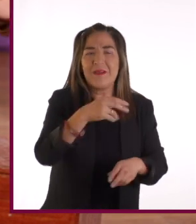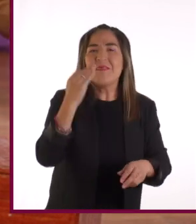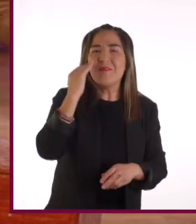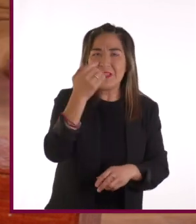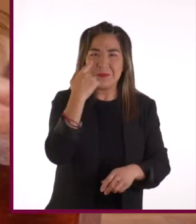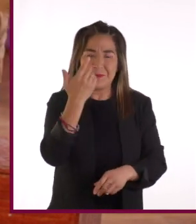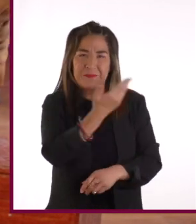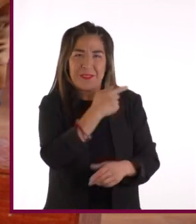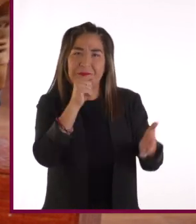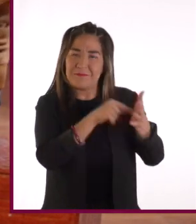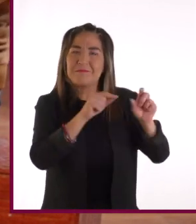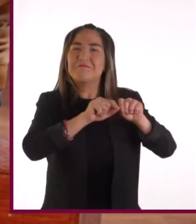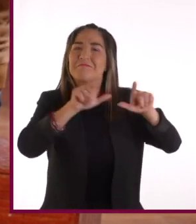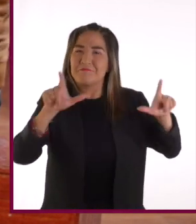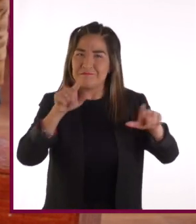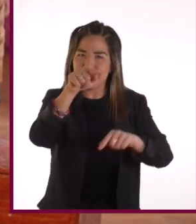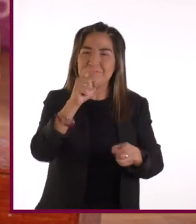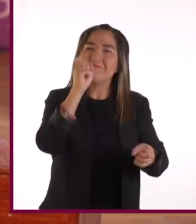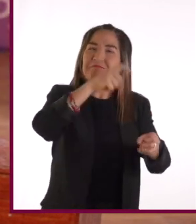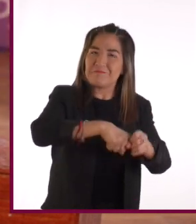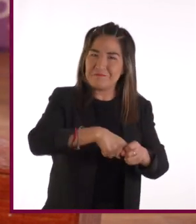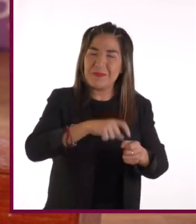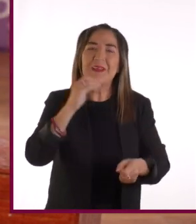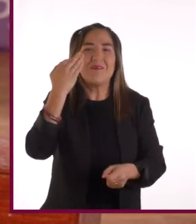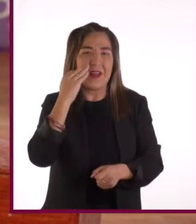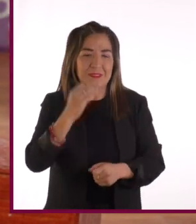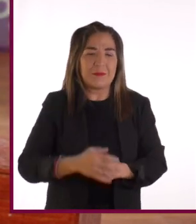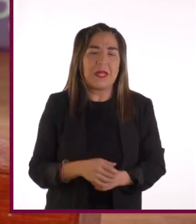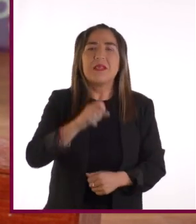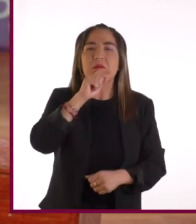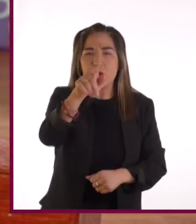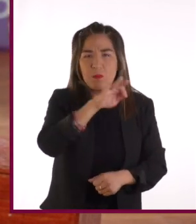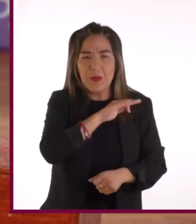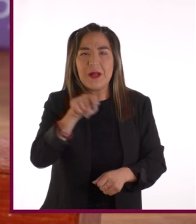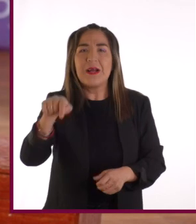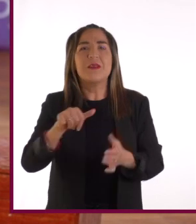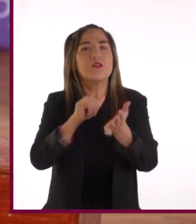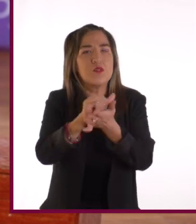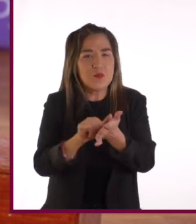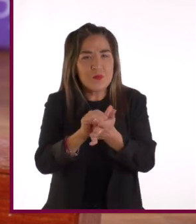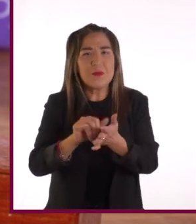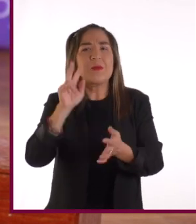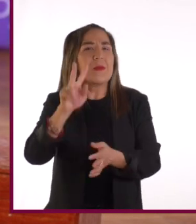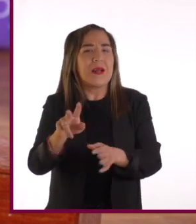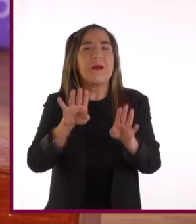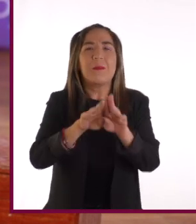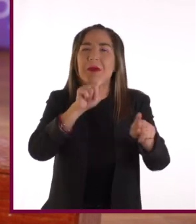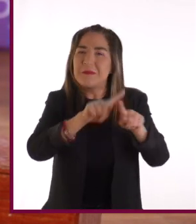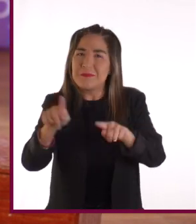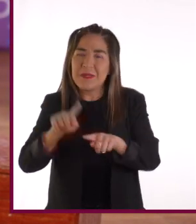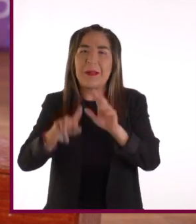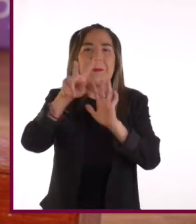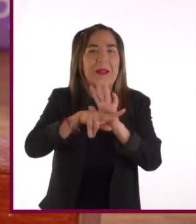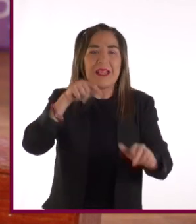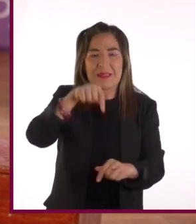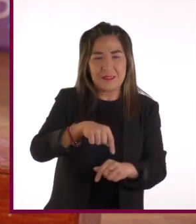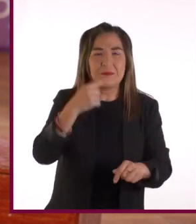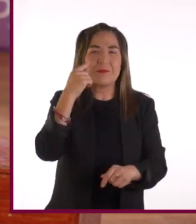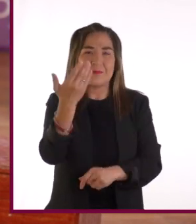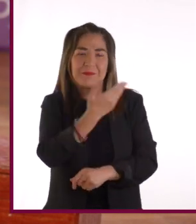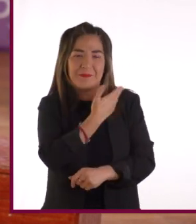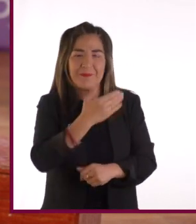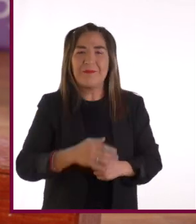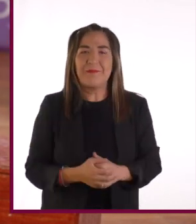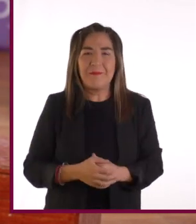cuya dirección pueden ver aquí en pantalla. Y también recuerden que pueden regresar a ese contenido y visitar otros más